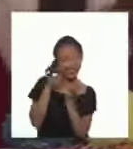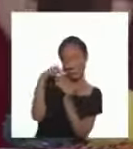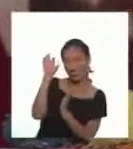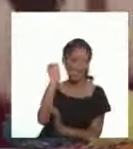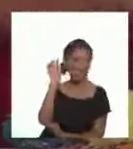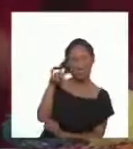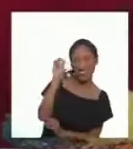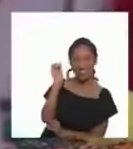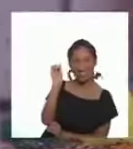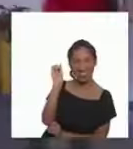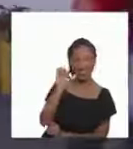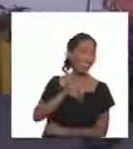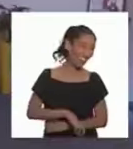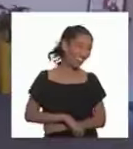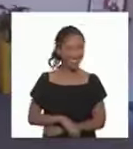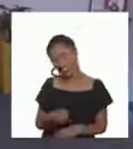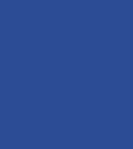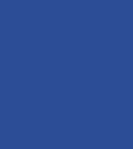¡Papi! ¡Ya vengo, papi, ya vengo!